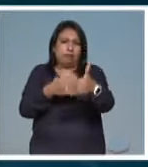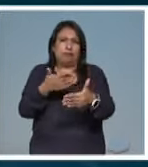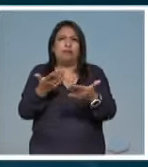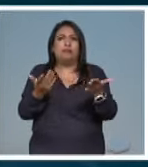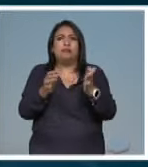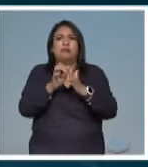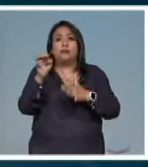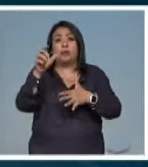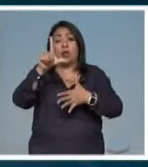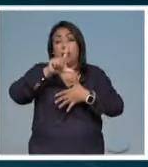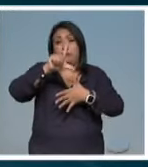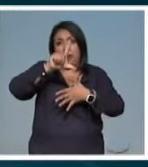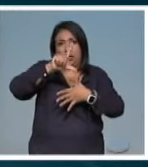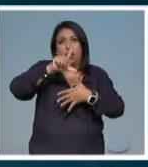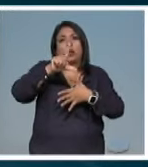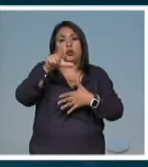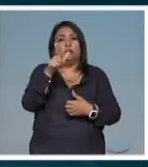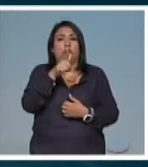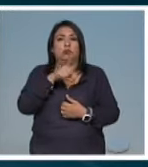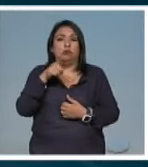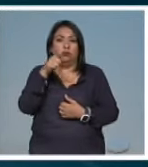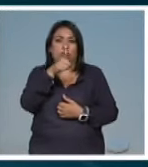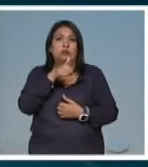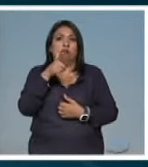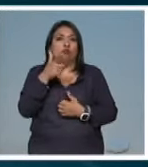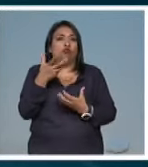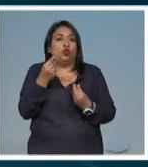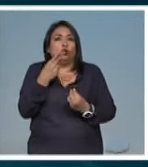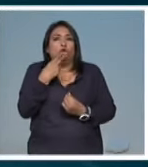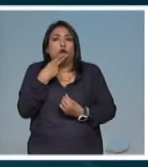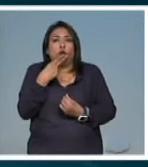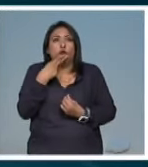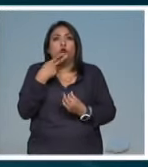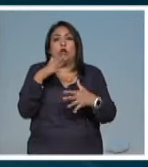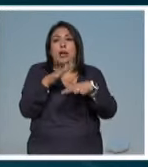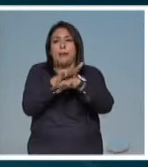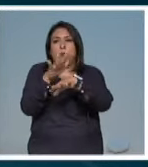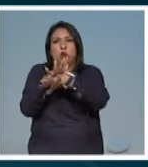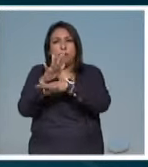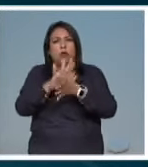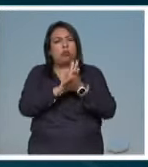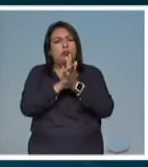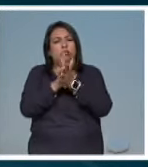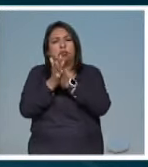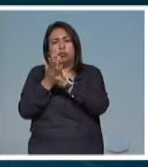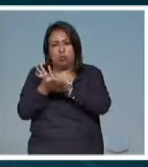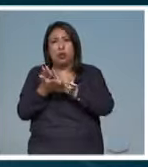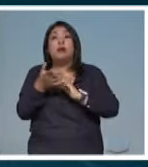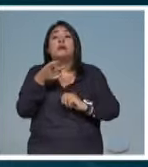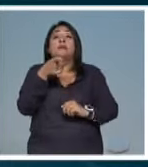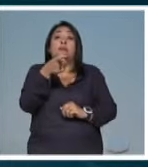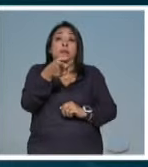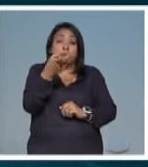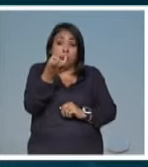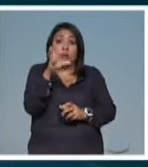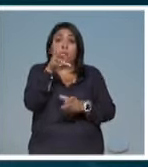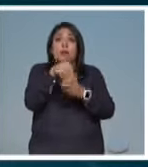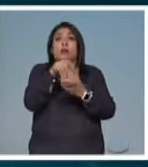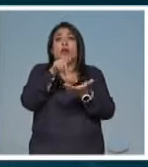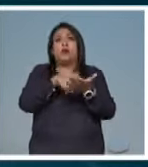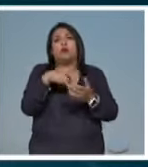caso de América Latina, pues es una lengua muy viva, muy dinámica, que tiene transformaciones y en las cuales se han